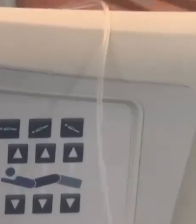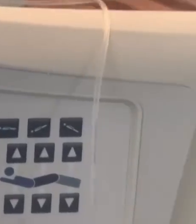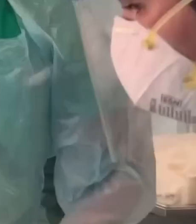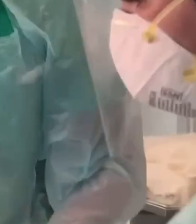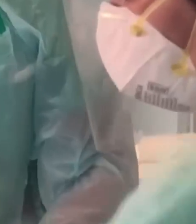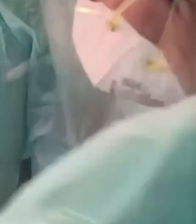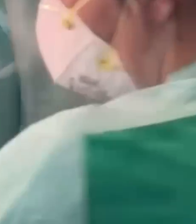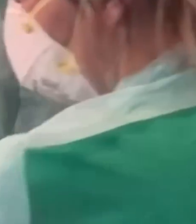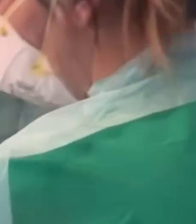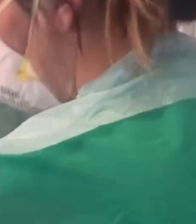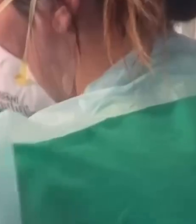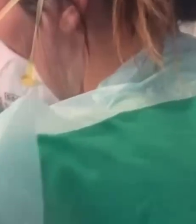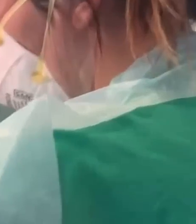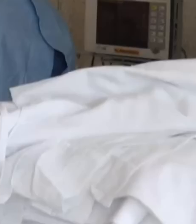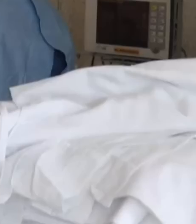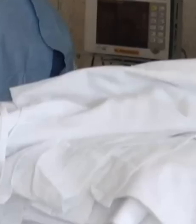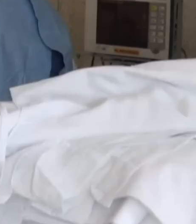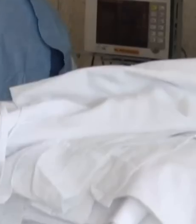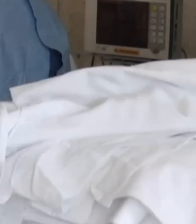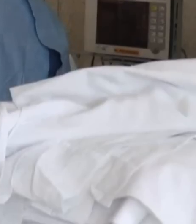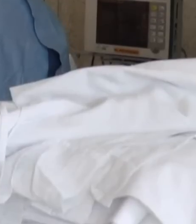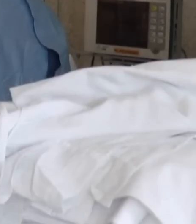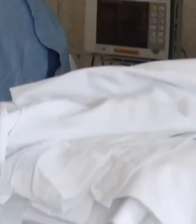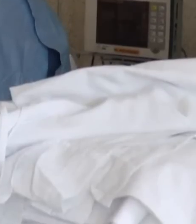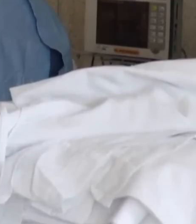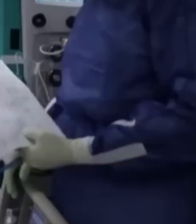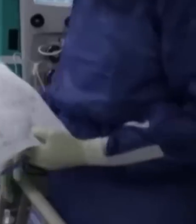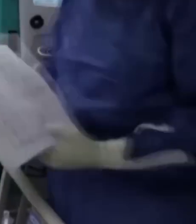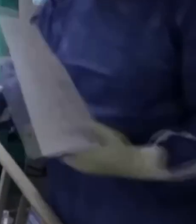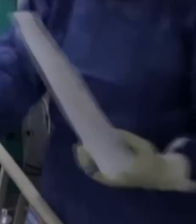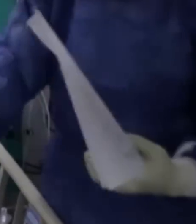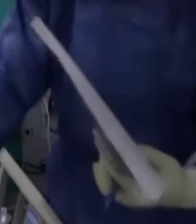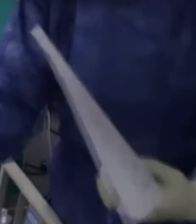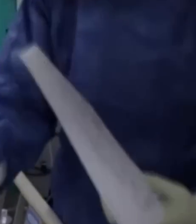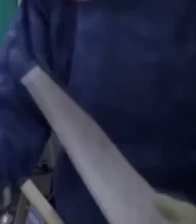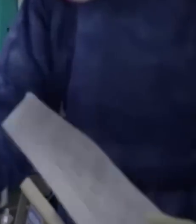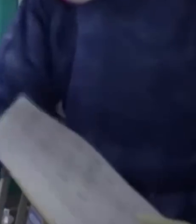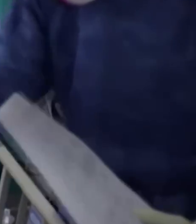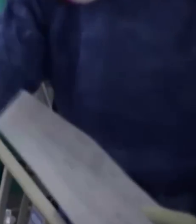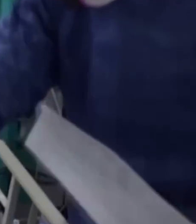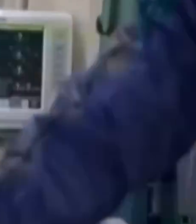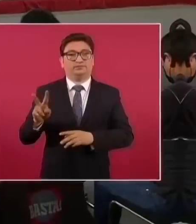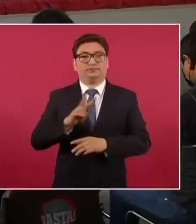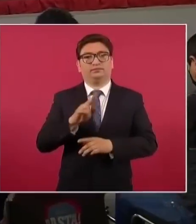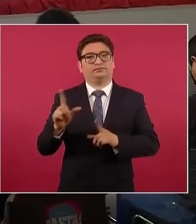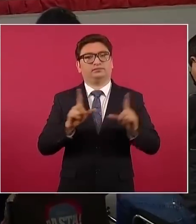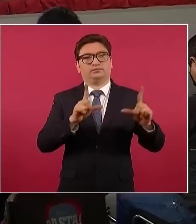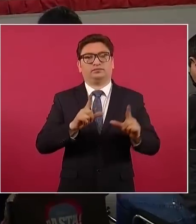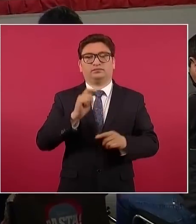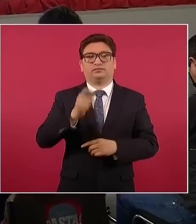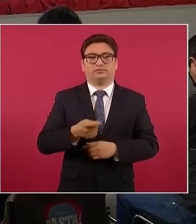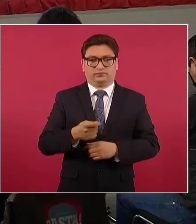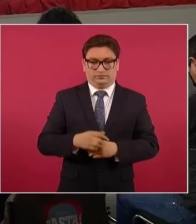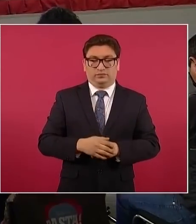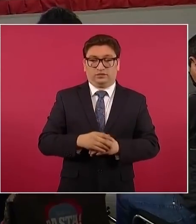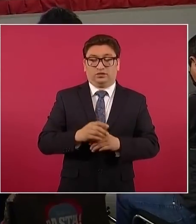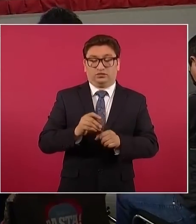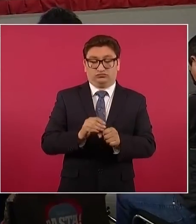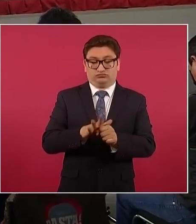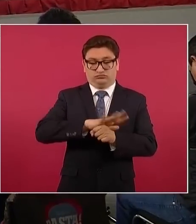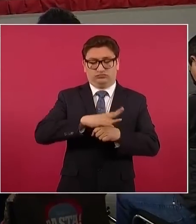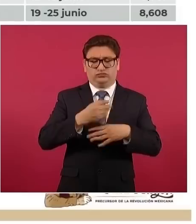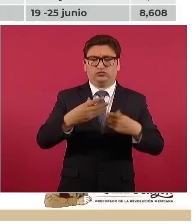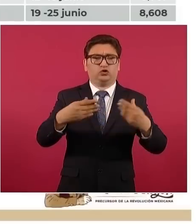aumento de casos de COVID-19, en lo que se considera la quinta ola de la pandemia en el país. En la situación de la epidemia, como hemos